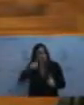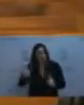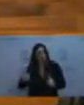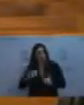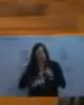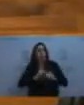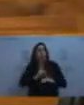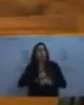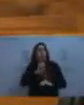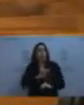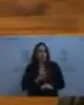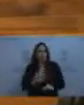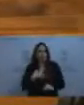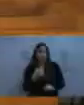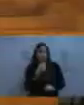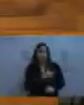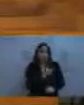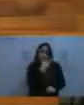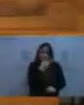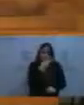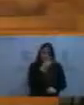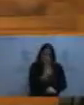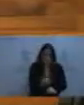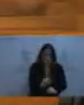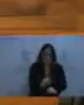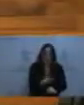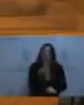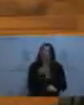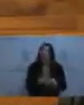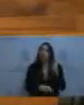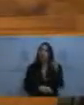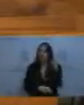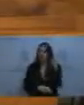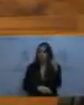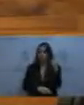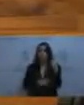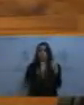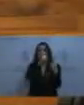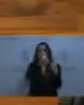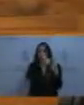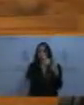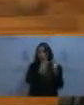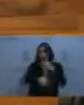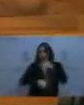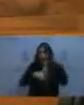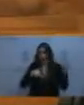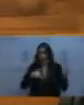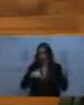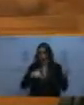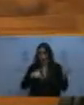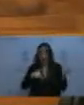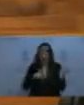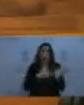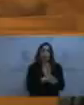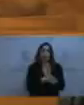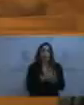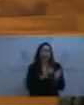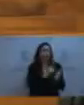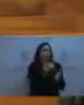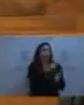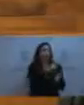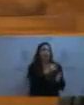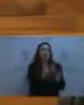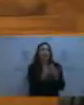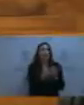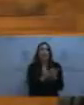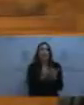yo le afirmo que no, en dos sentidos. Uno, de forma genérica, es decir, que cuando ustedes piden requisitos objetivos,